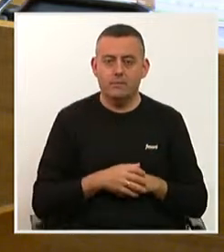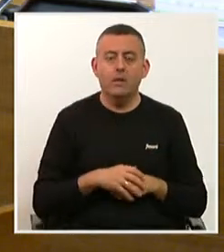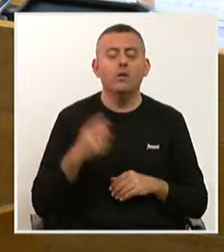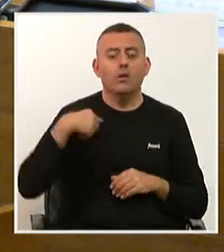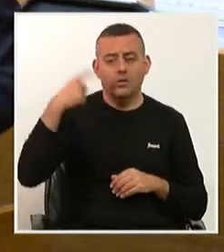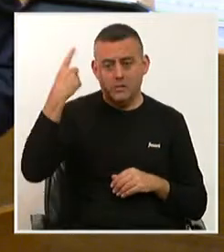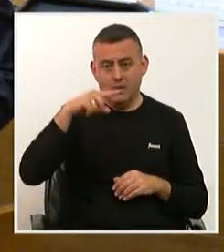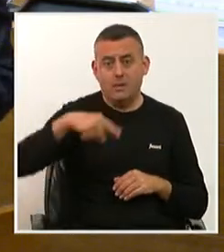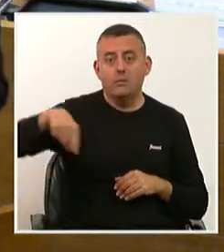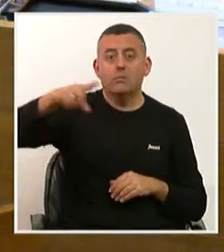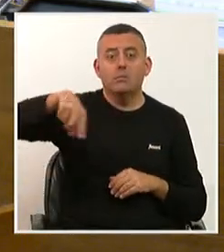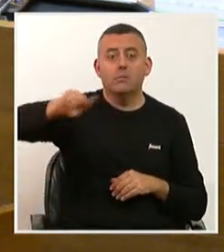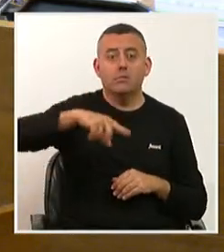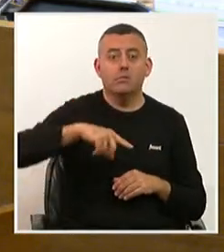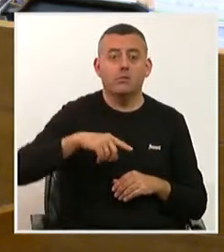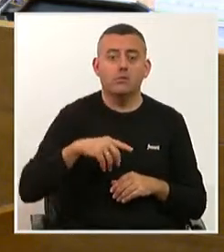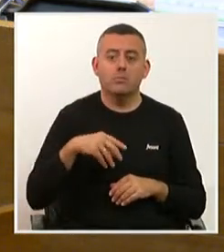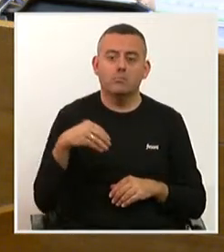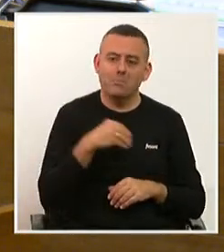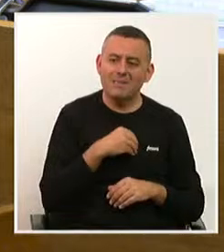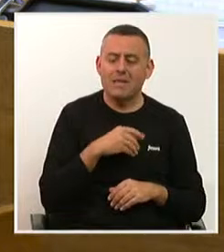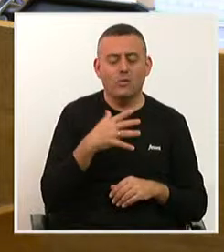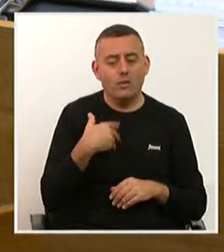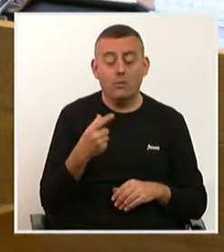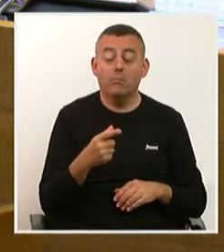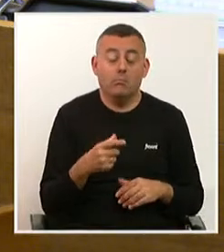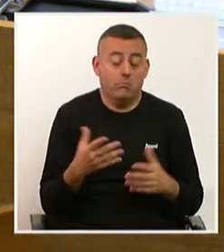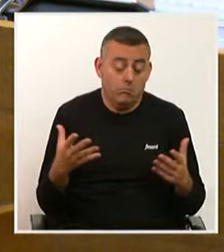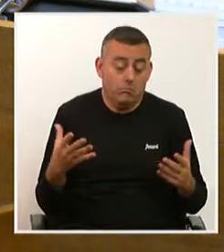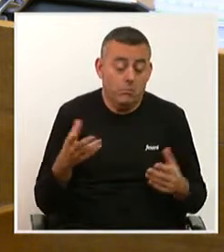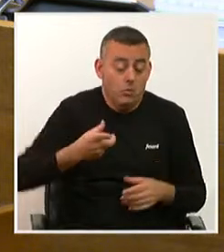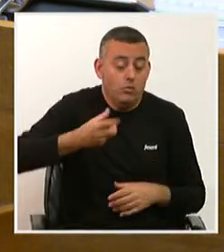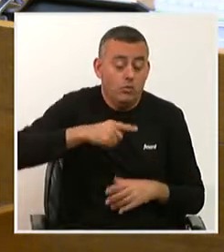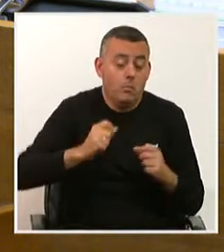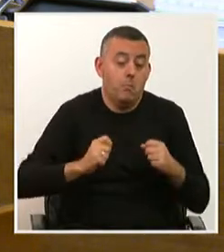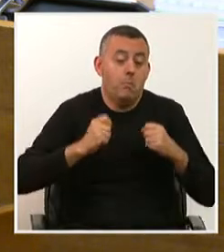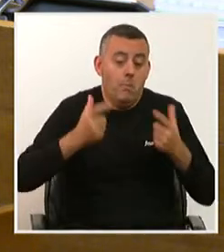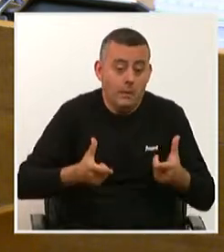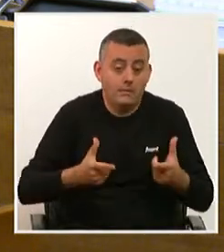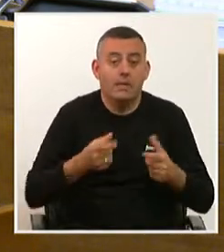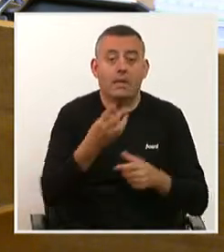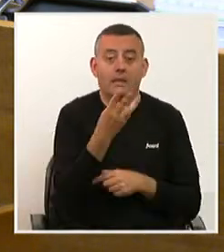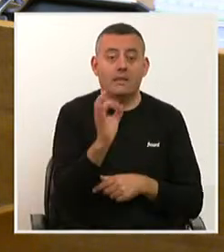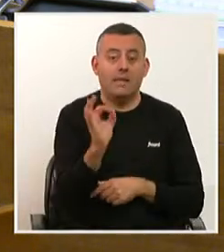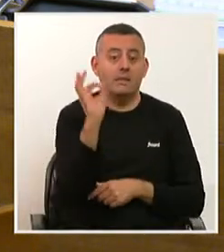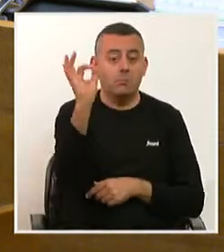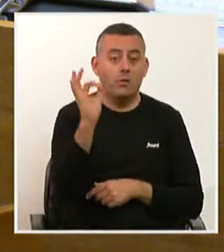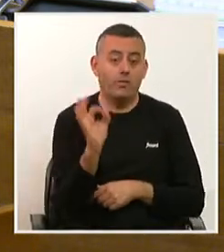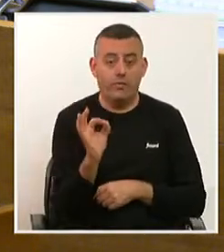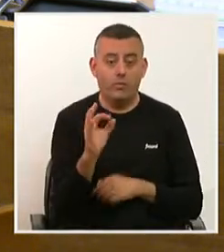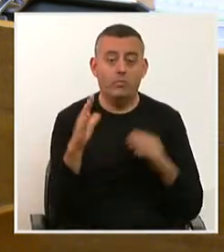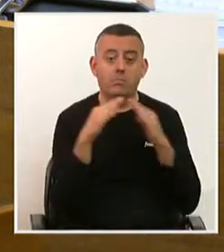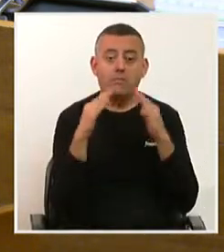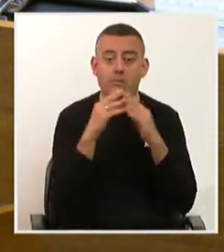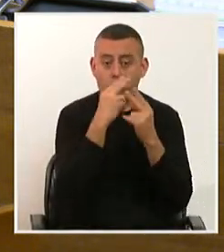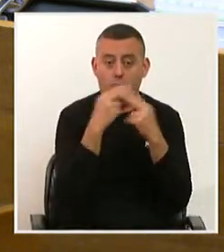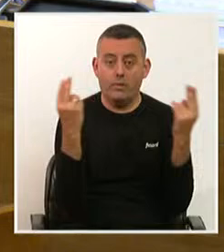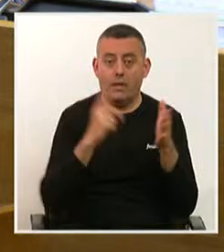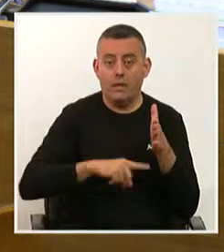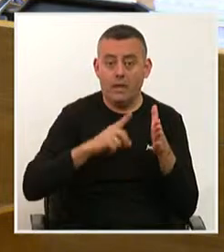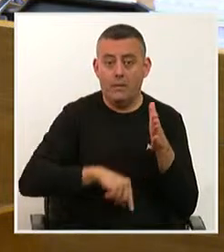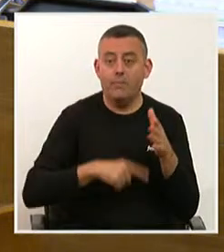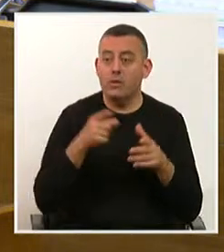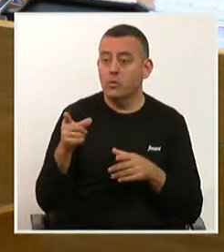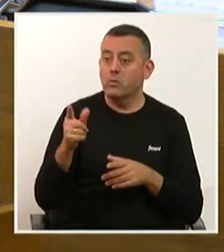6 meses se le dé la vuelta a la tortilla e incrementos un 30% el número de jóvenes que acceden a las viviendas públicas de alquiler y usted traiga una